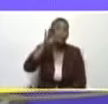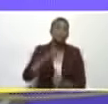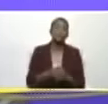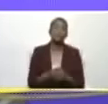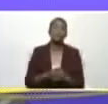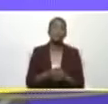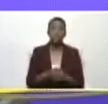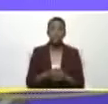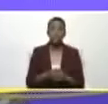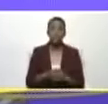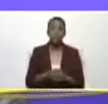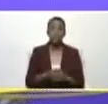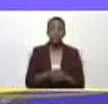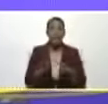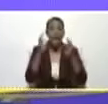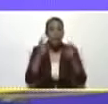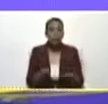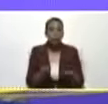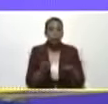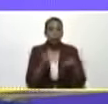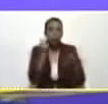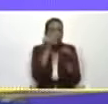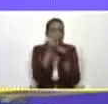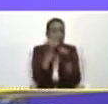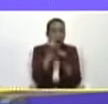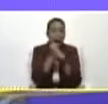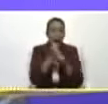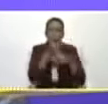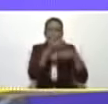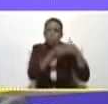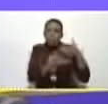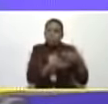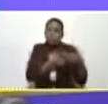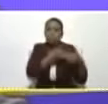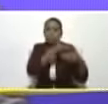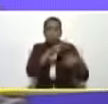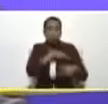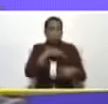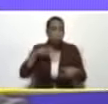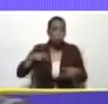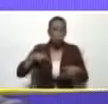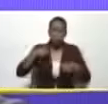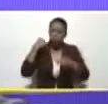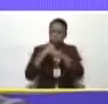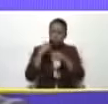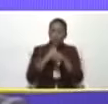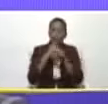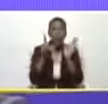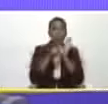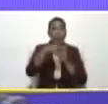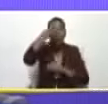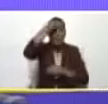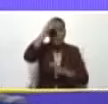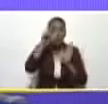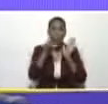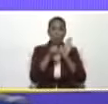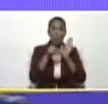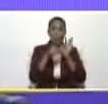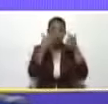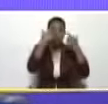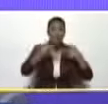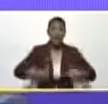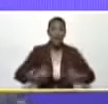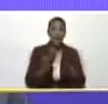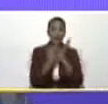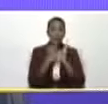futuro es una cantera nosotros nos forjamos en los liceos